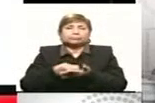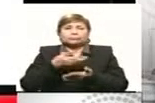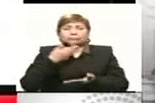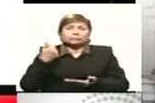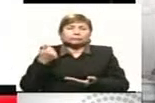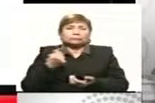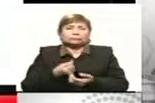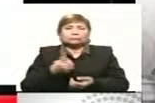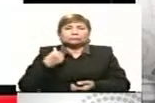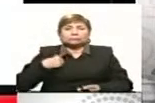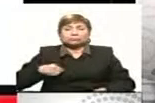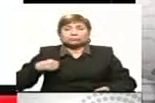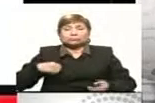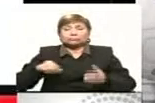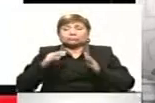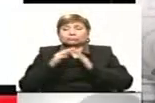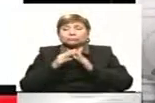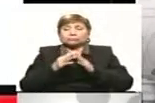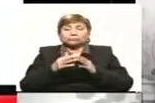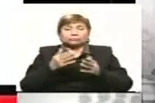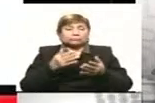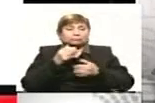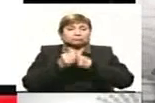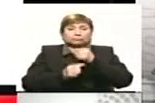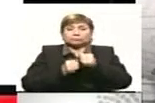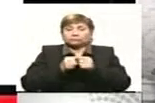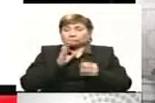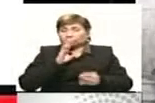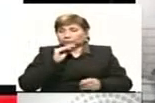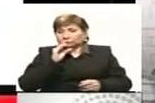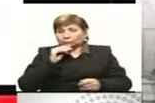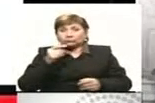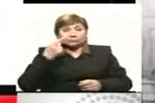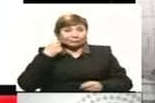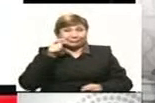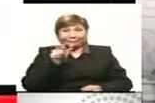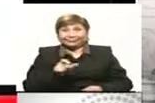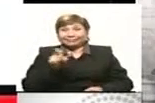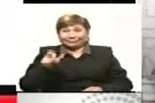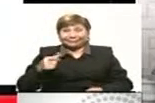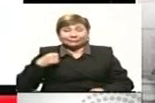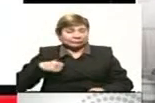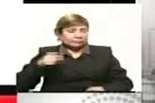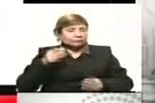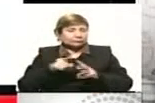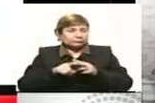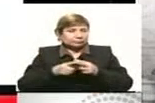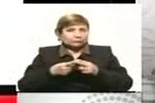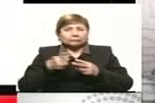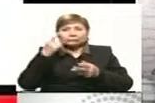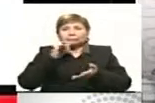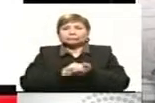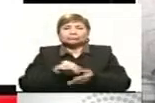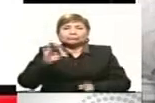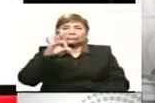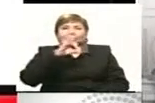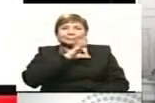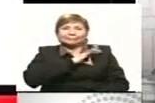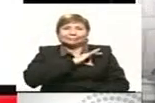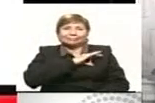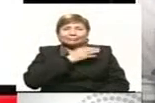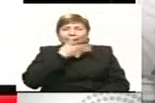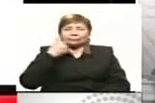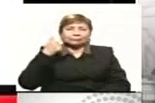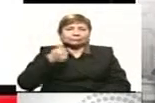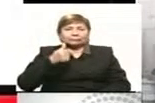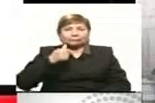la gestión municipal, que yo he hablado con varios alcaldes que consideran que esta es una muy buena iniciativa porque premia a los